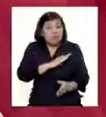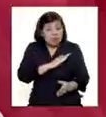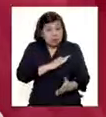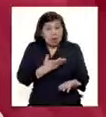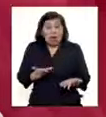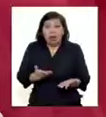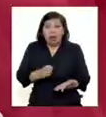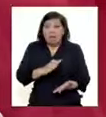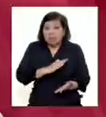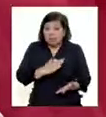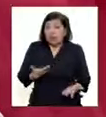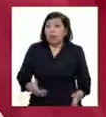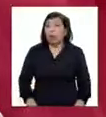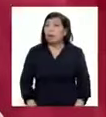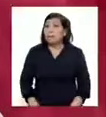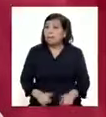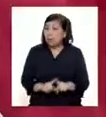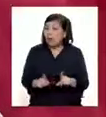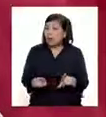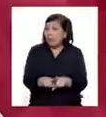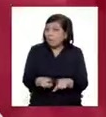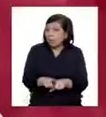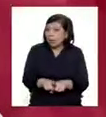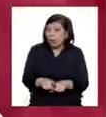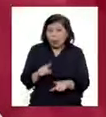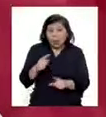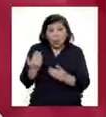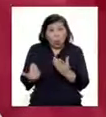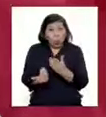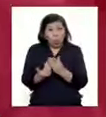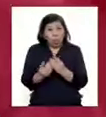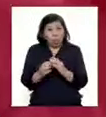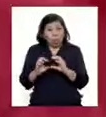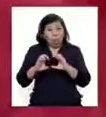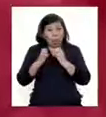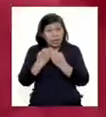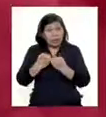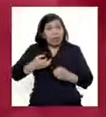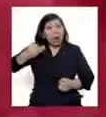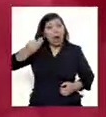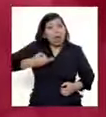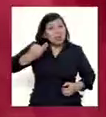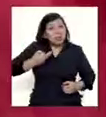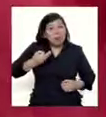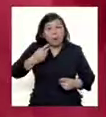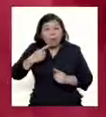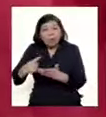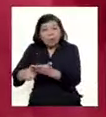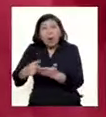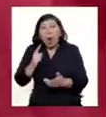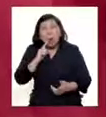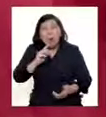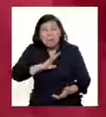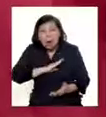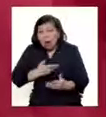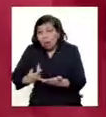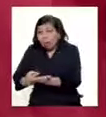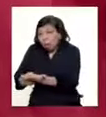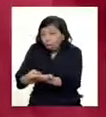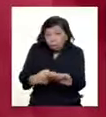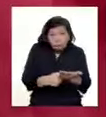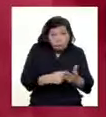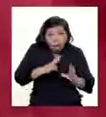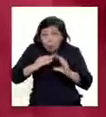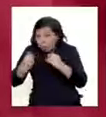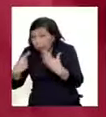Nación, a la Fiscalía de la Nación, también el tema de la creación de este equipo especial para ver temas de extorsión, ¿verdad? Pero también hubo un